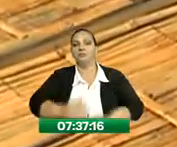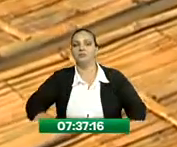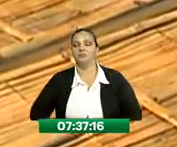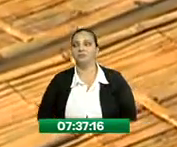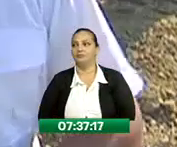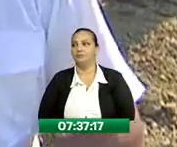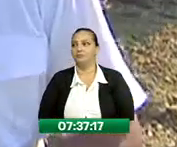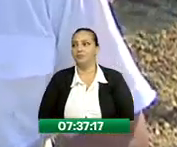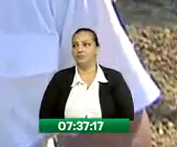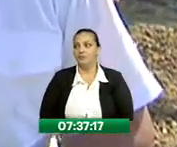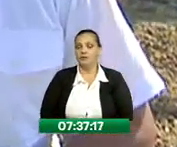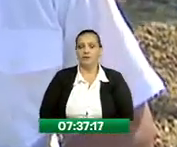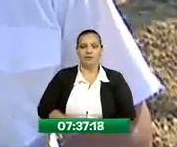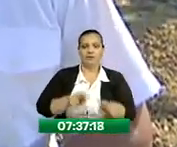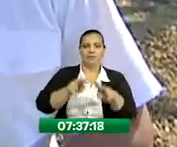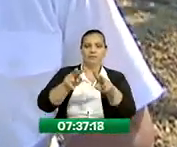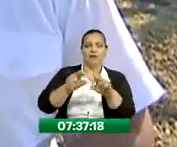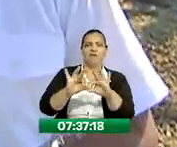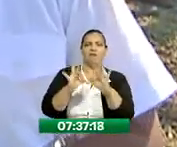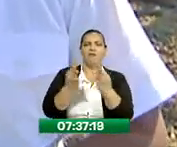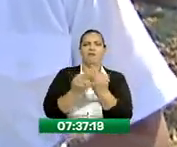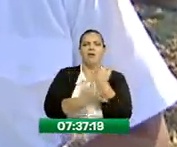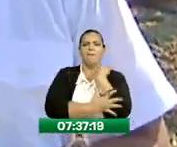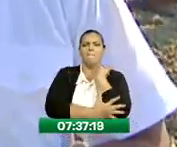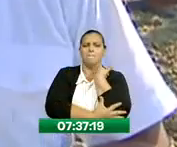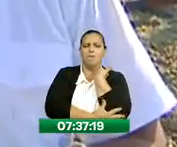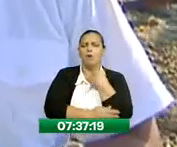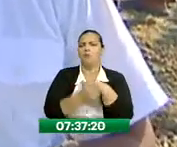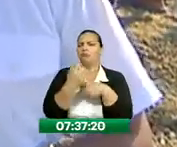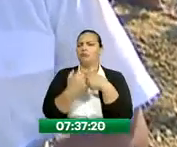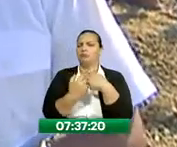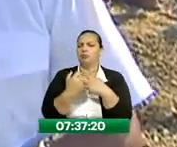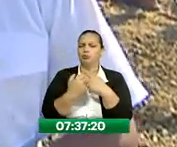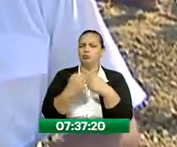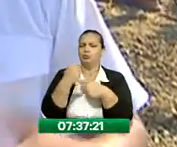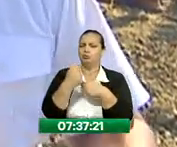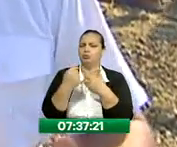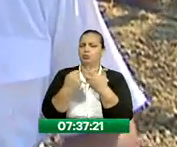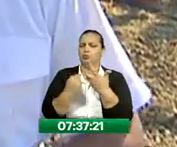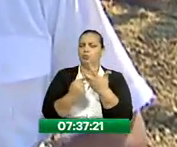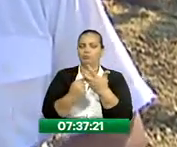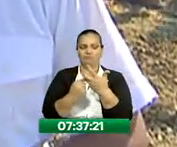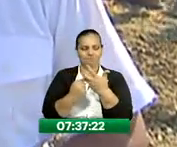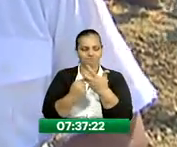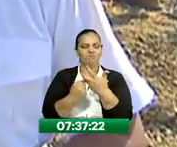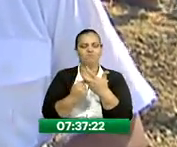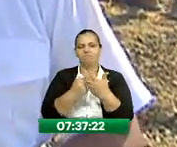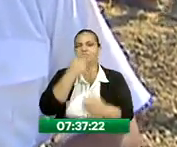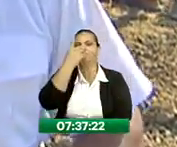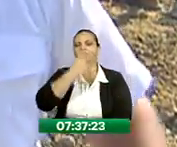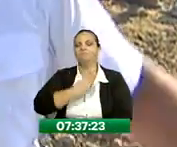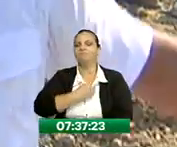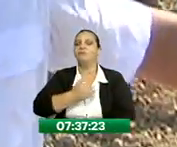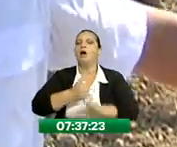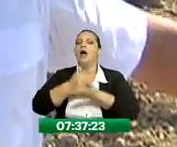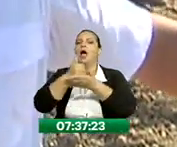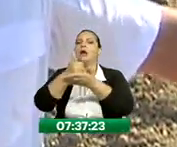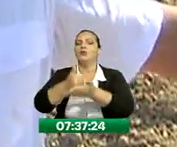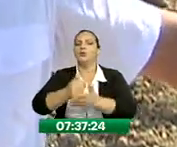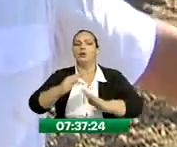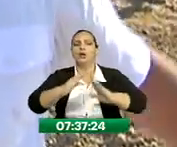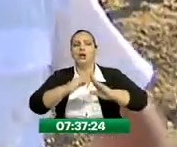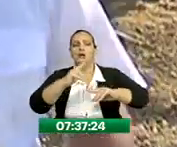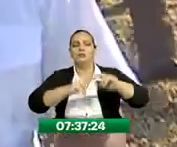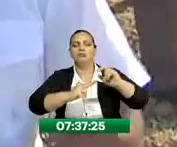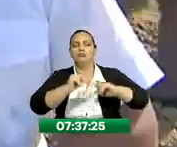esta familia necesita con inmediatez que nosotros le construyamos una vivienda. En época invernal ella